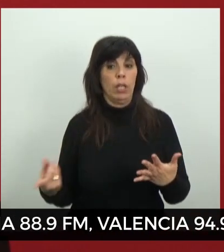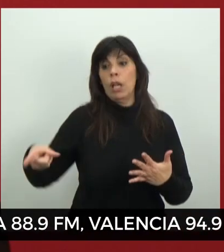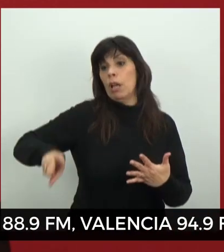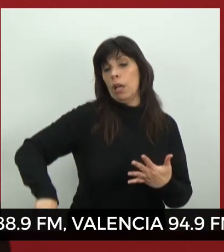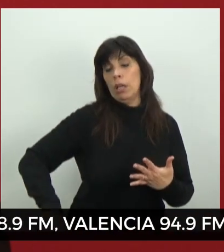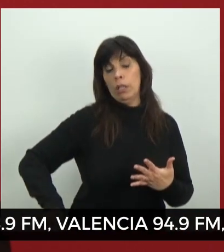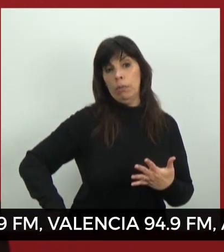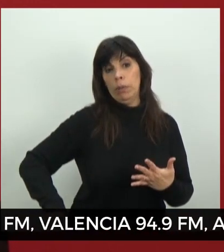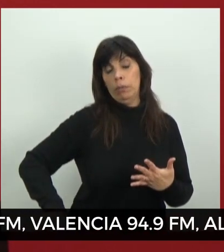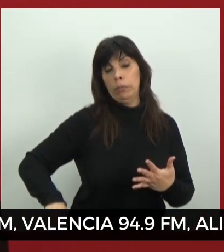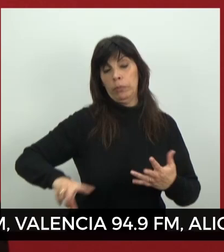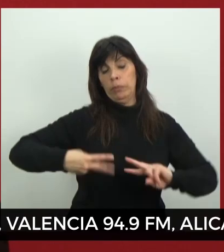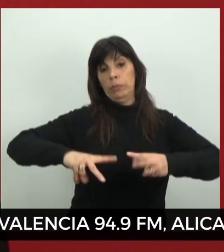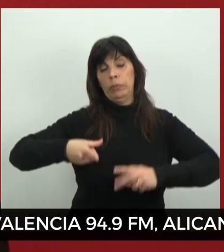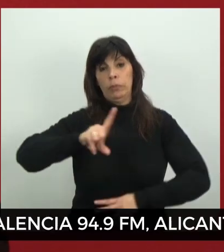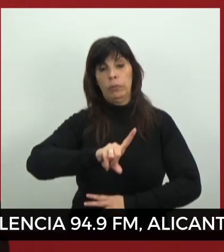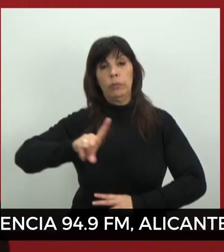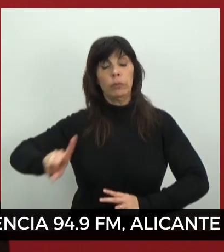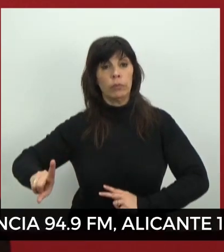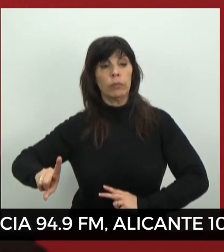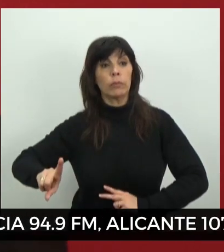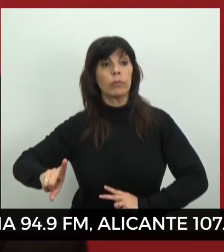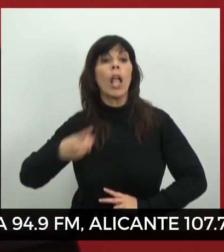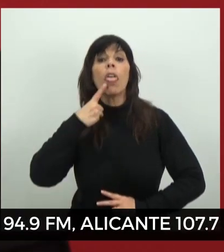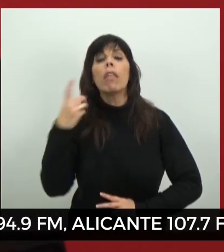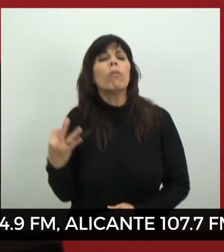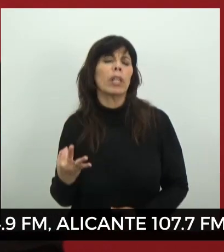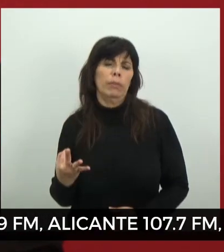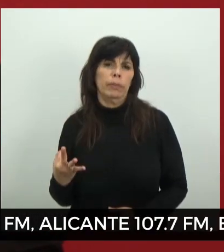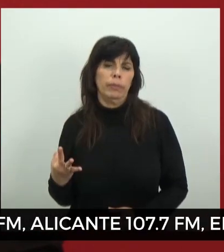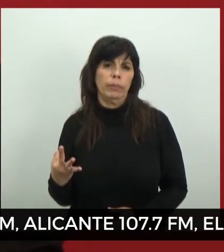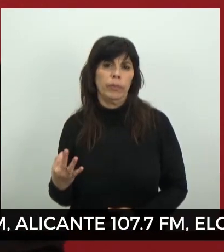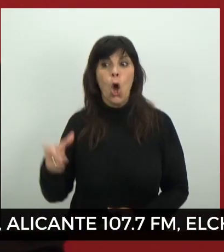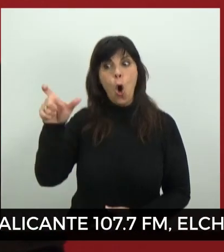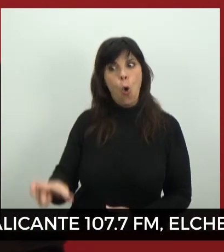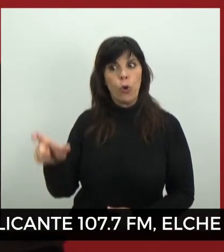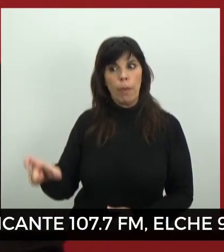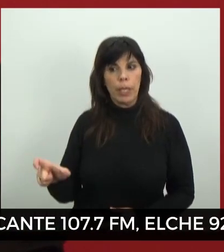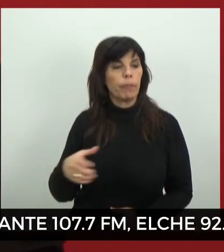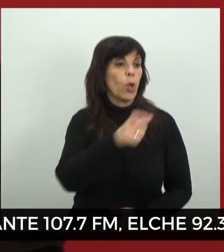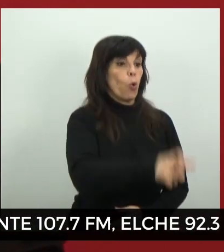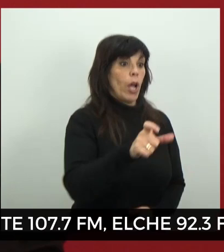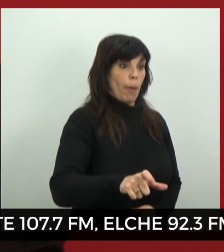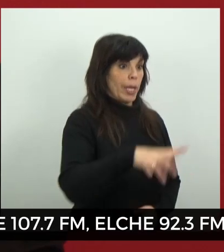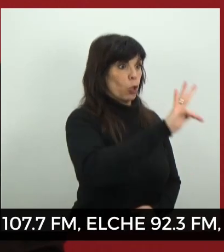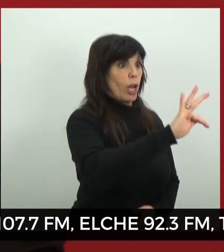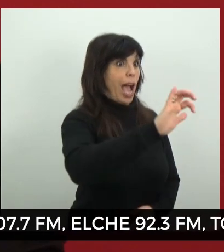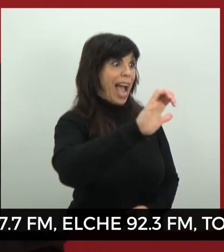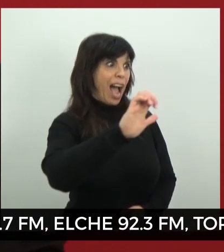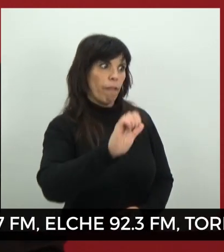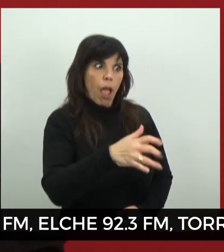también dijo en Marcos 11. Él dijo que una persona que tiene fe puede mover un